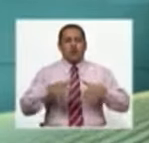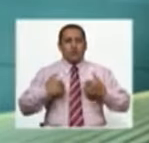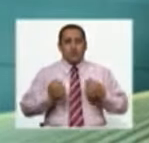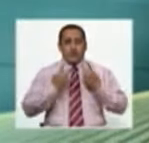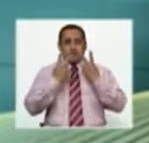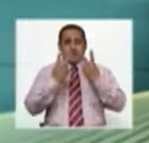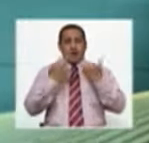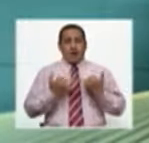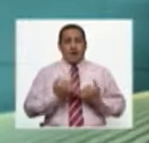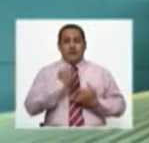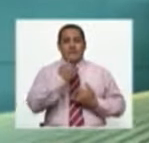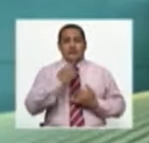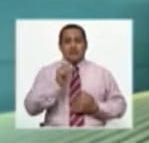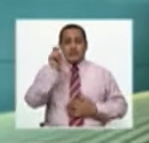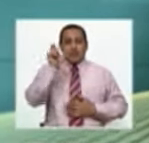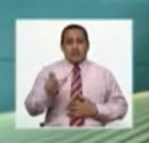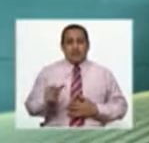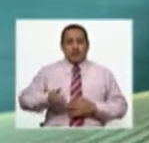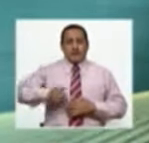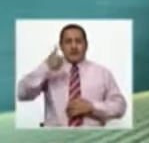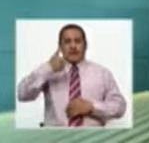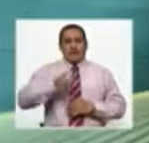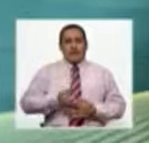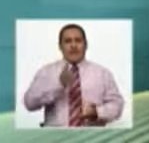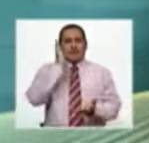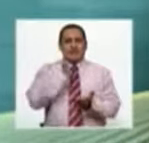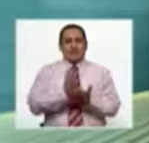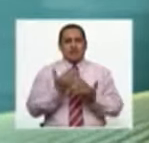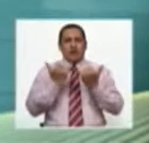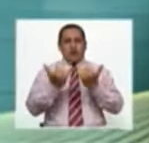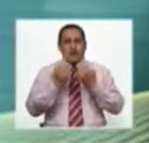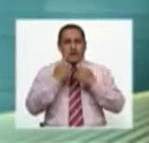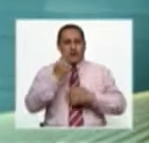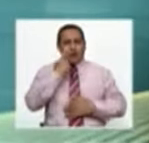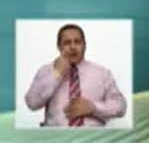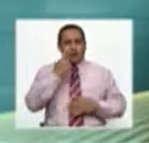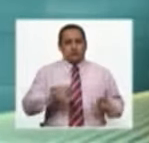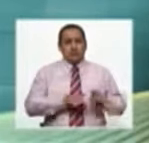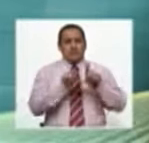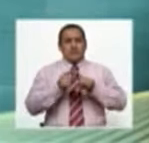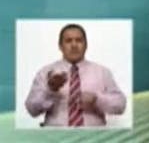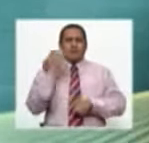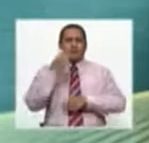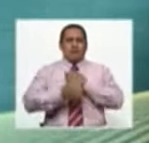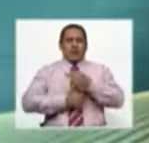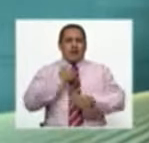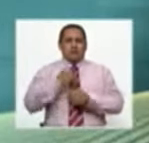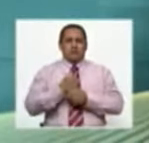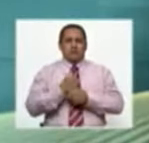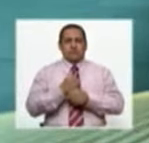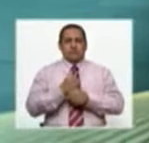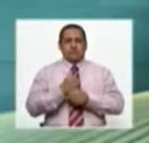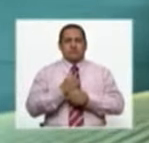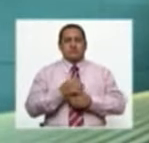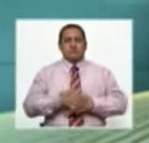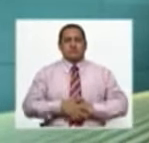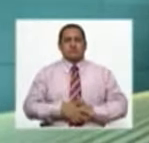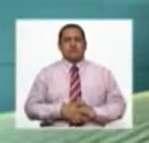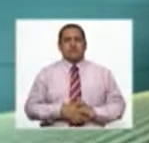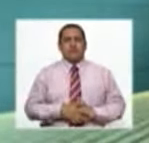Lo que no puede ocurrir es que el empleador aplique una falta que ha conocido hace muchos años